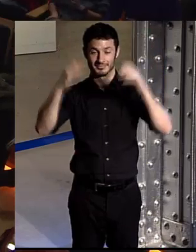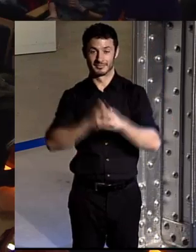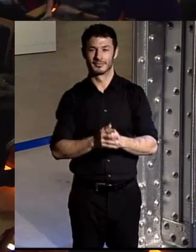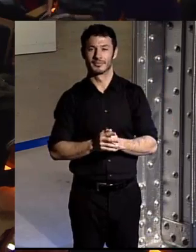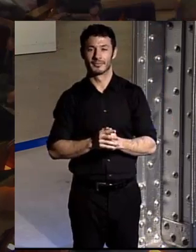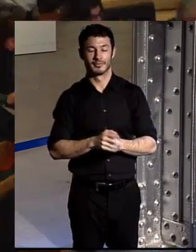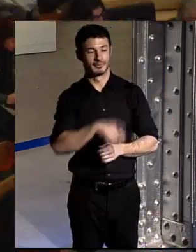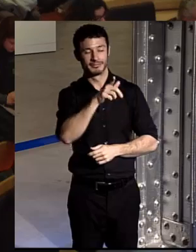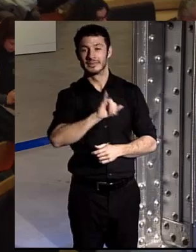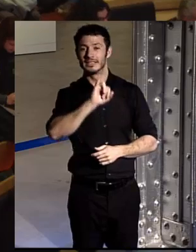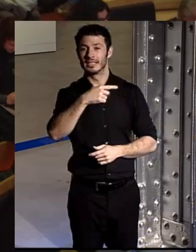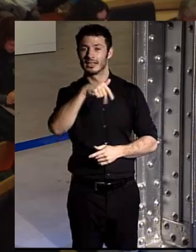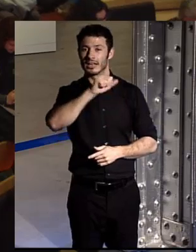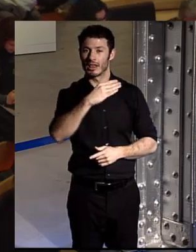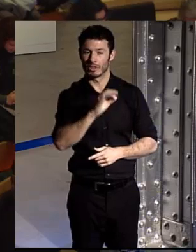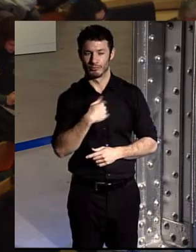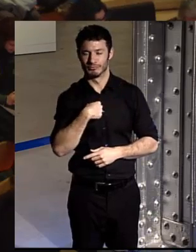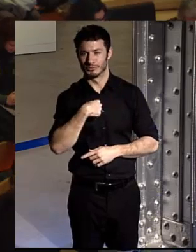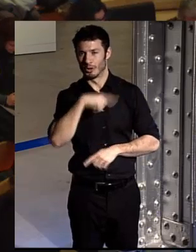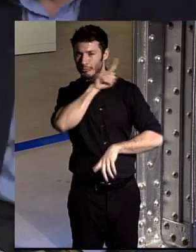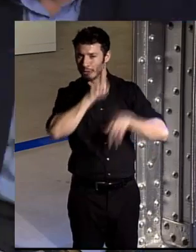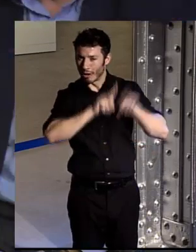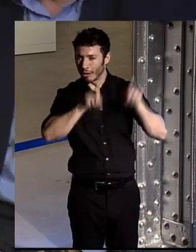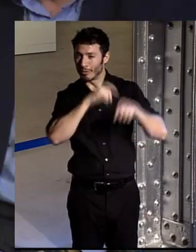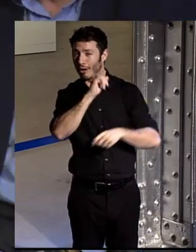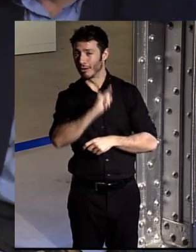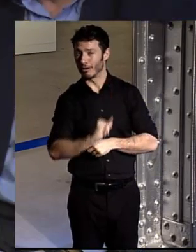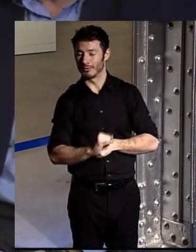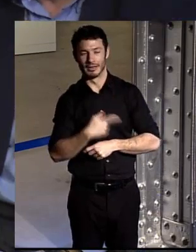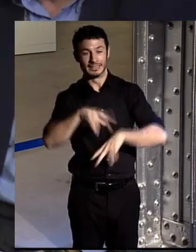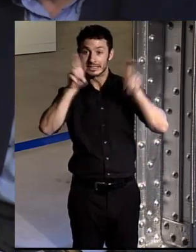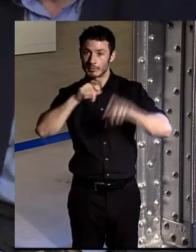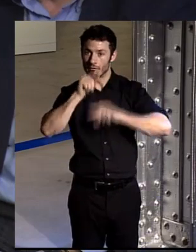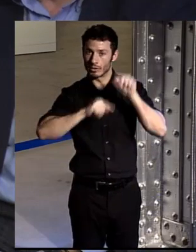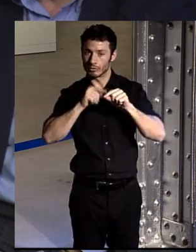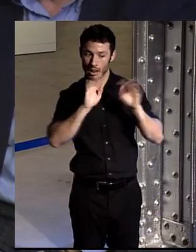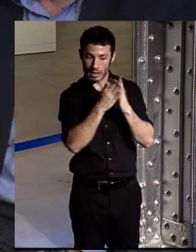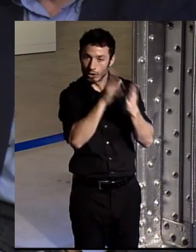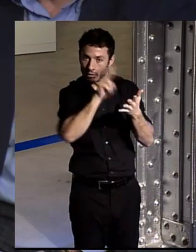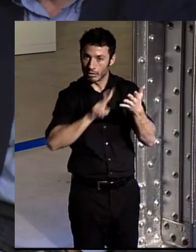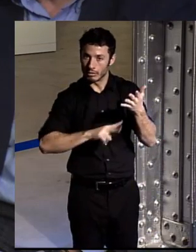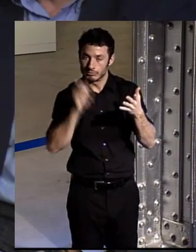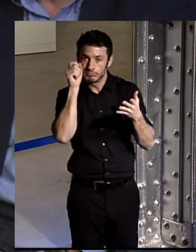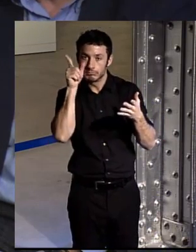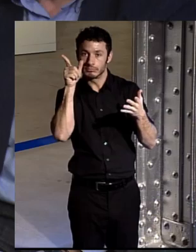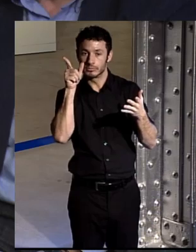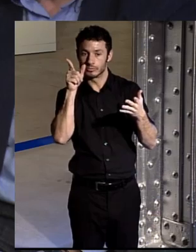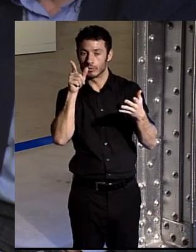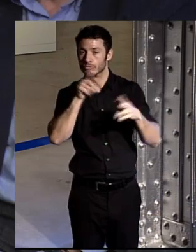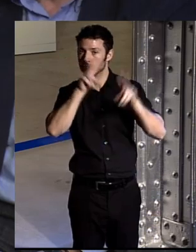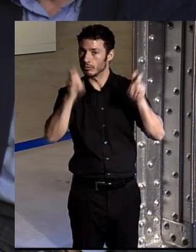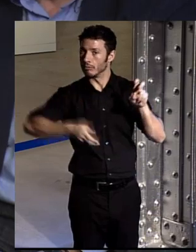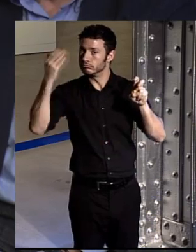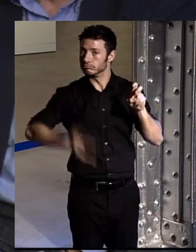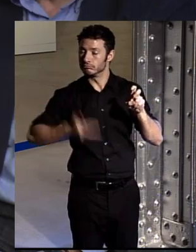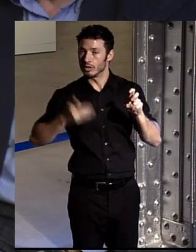Ignacio, tengo un montón de preguntas. Además, es que el tema de los virus, cuando uno lee tu libro, se da cuenta de que es el tema por excelencia. Se